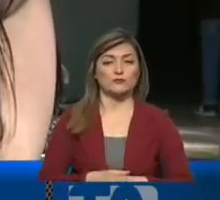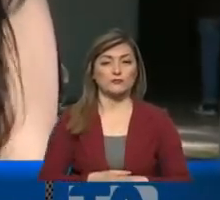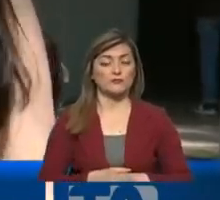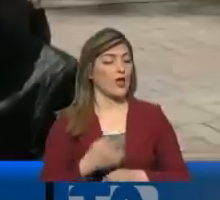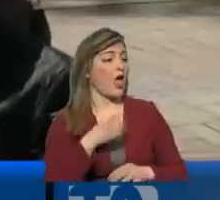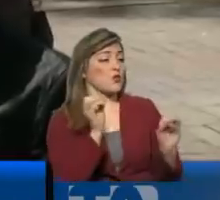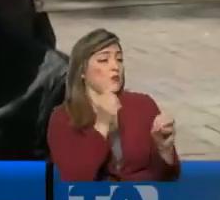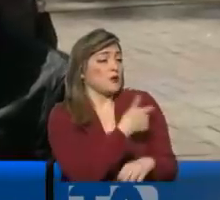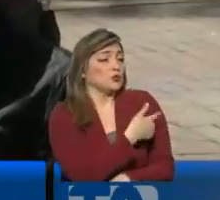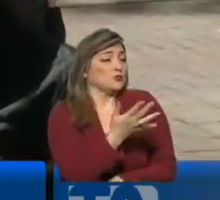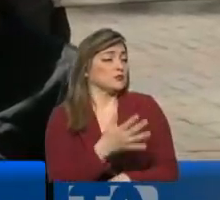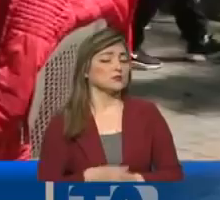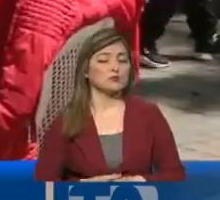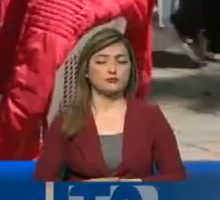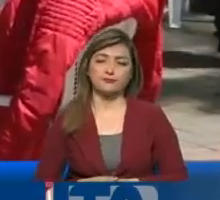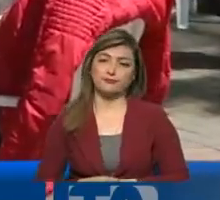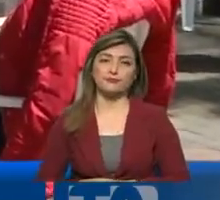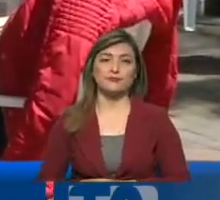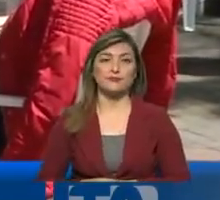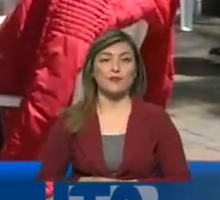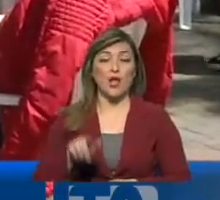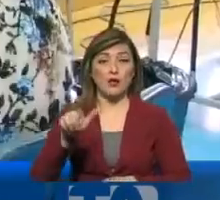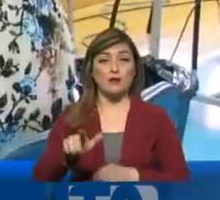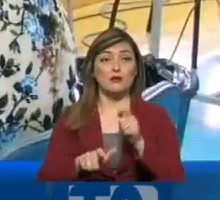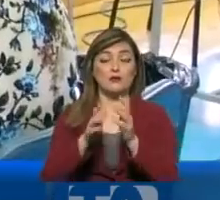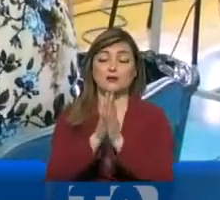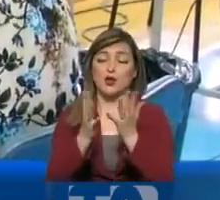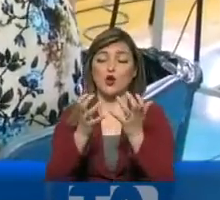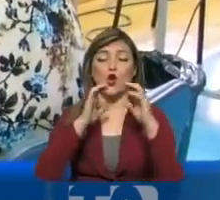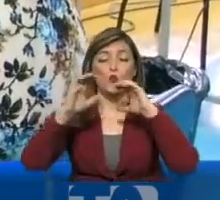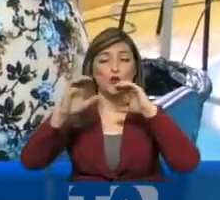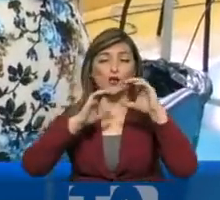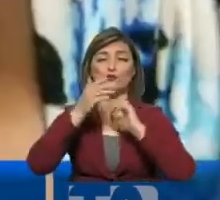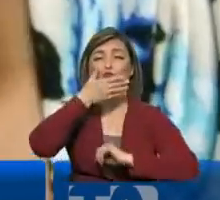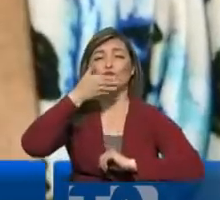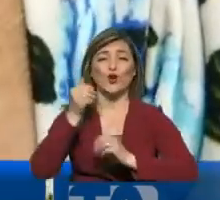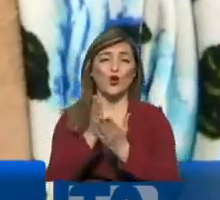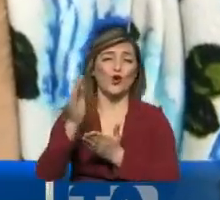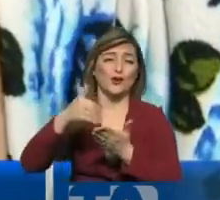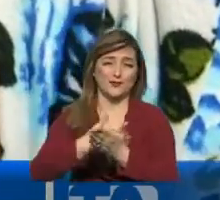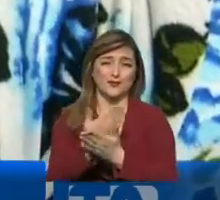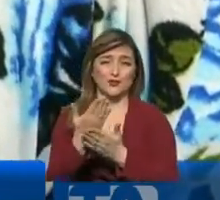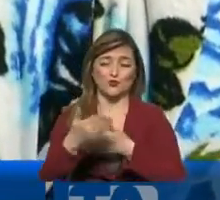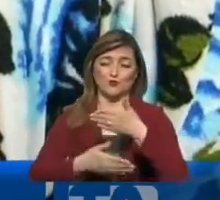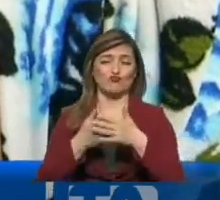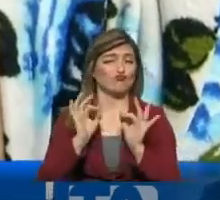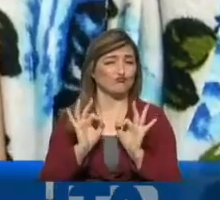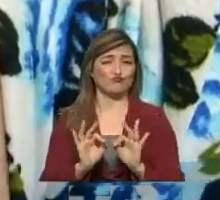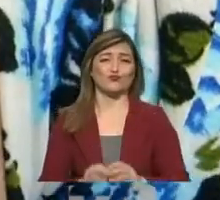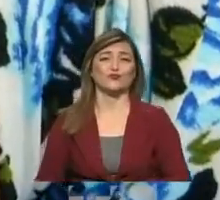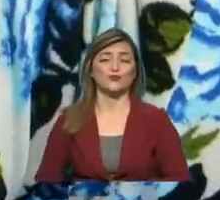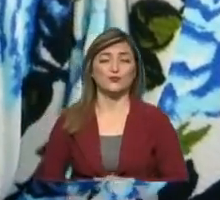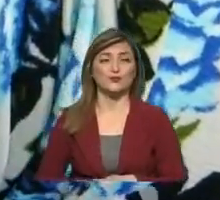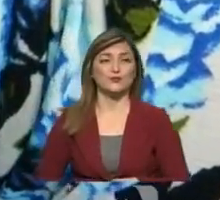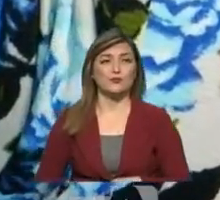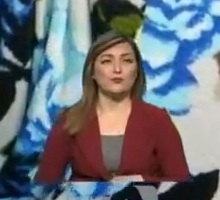No hay vacunas. La ciudadanía pide entonces que se mejoren los canales de comunicación para que el proceso sea óptimo. En Quito, Belén